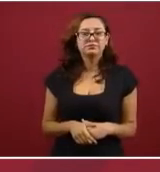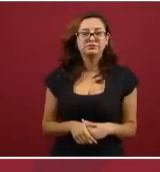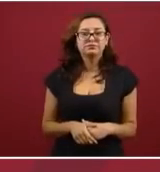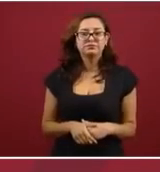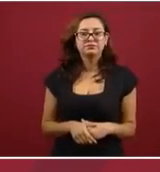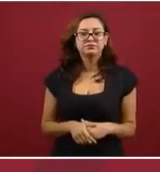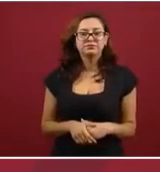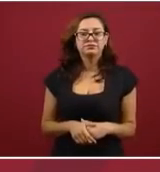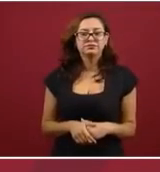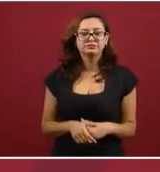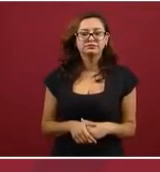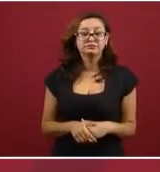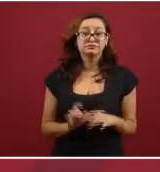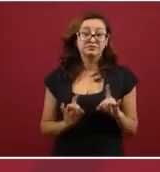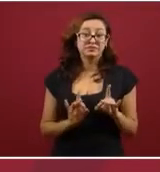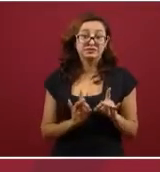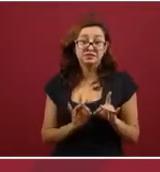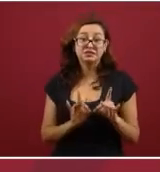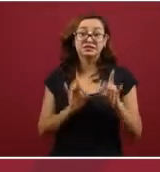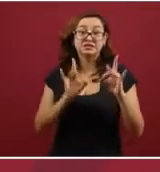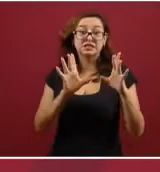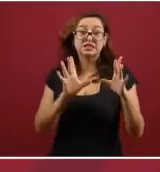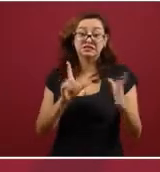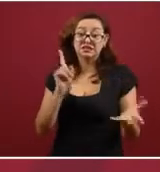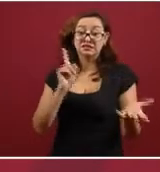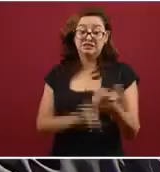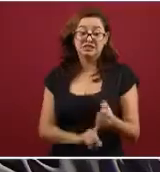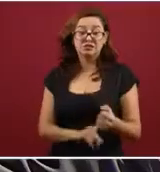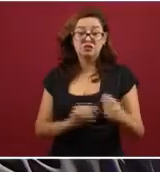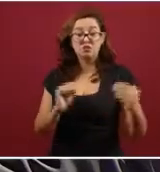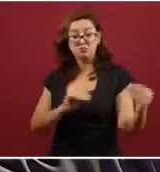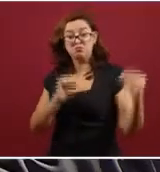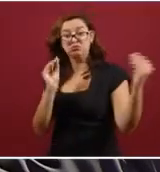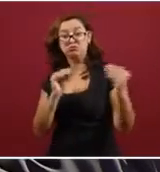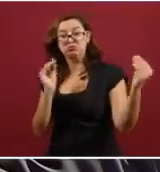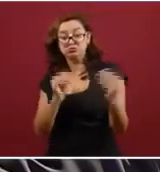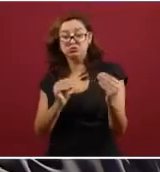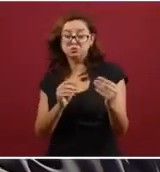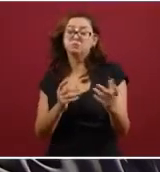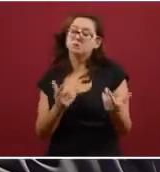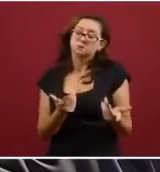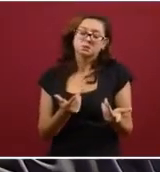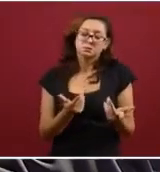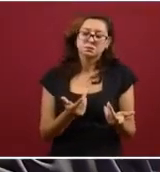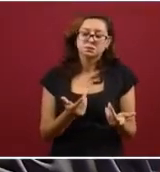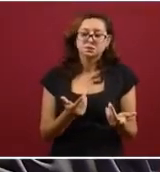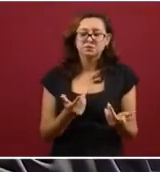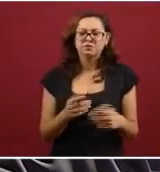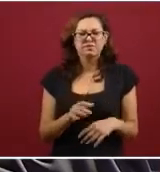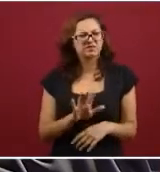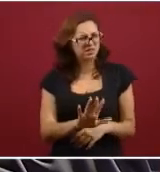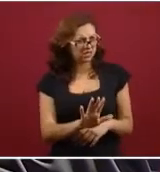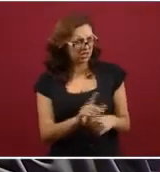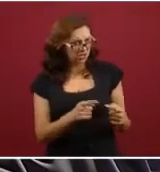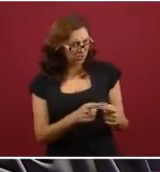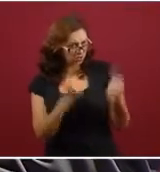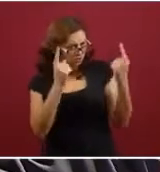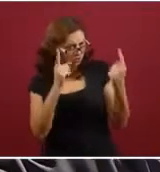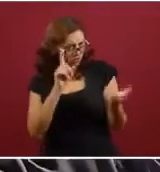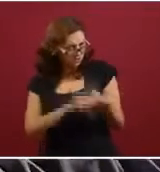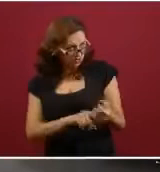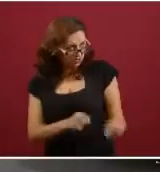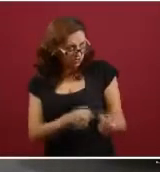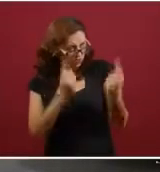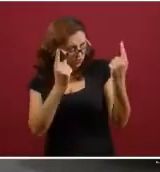se produzcan incluso enfrentamientos al interior del mismo gobierno, del mismo grupo. ¿Ruptura interna?